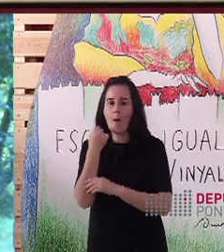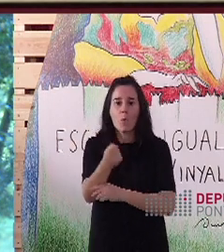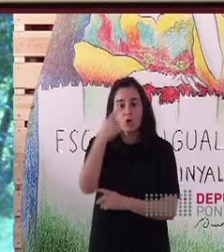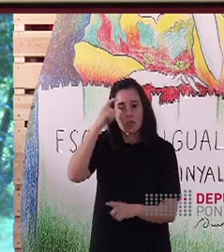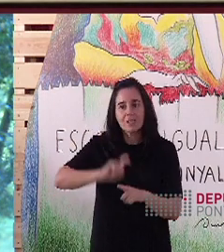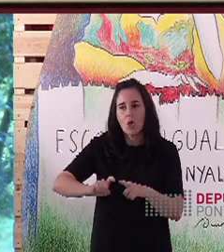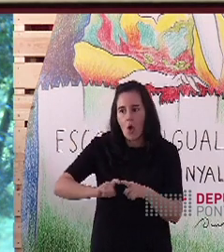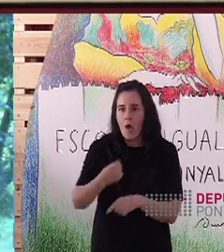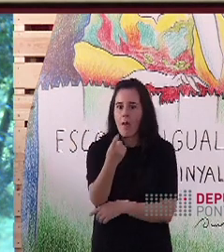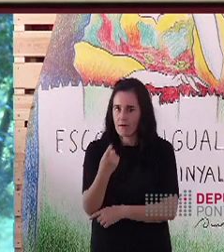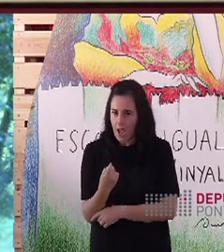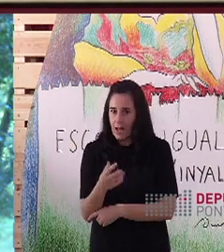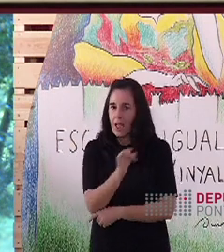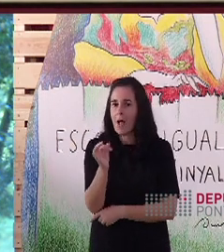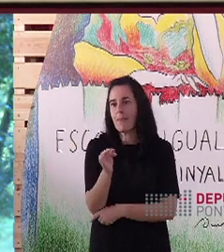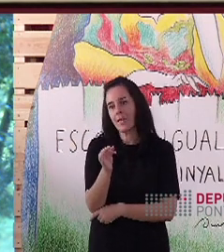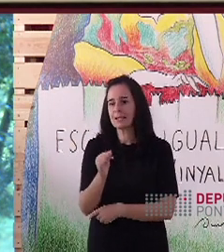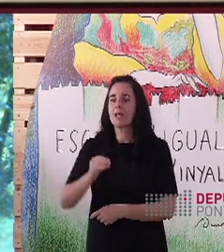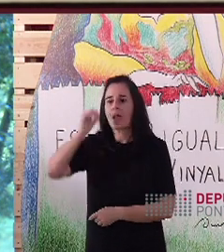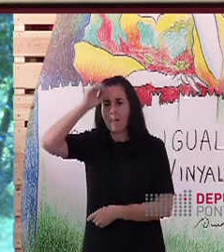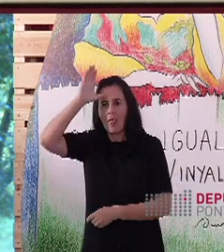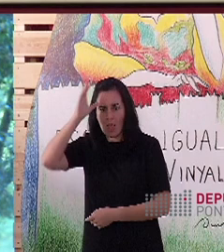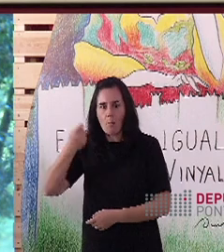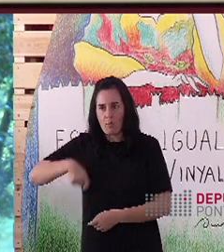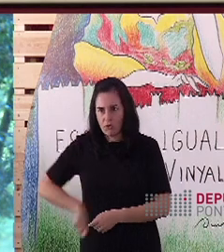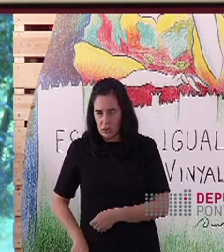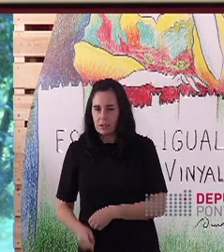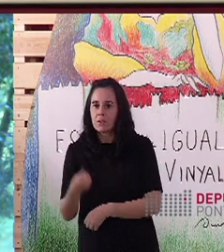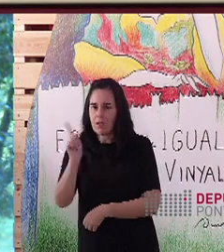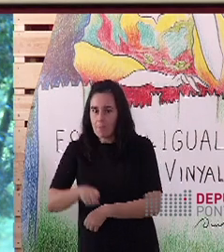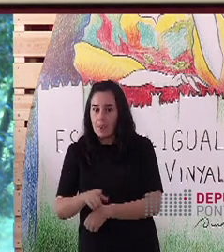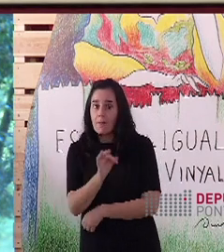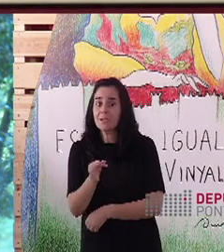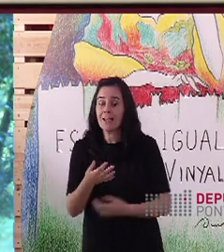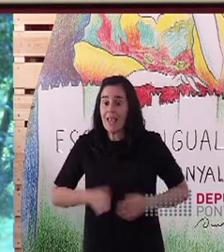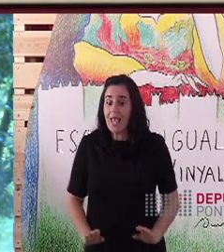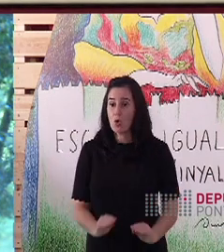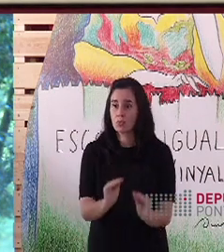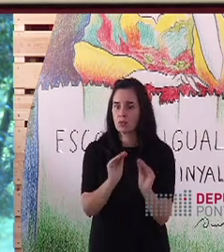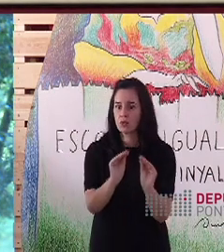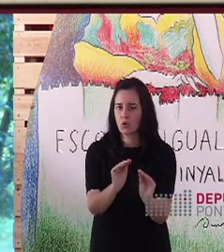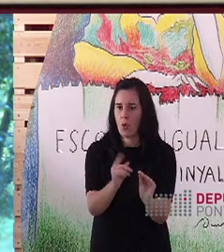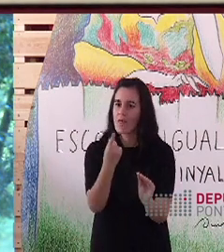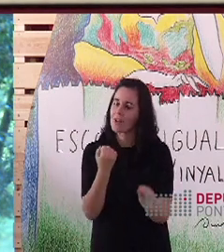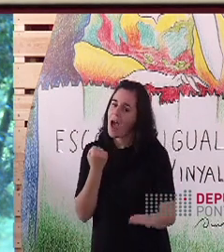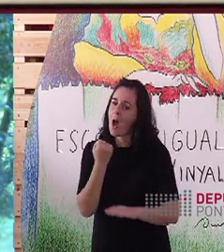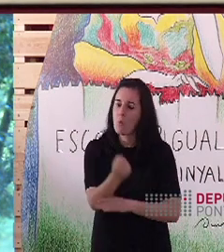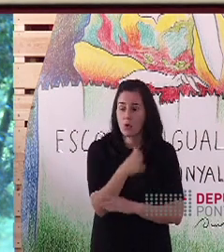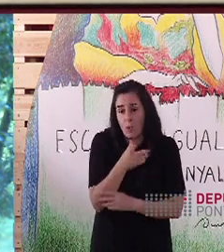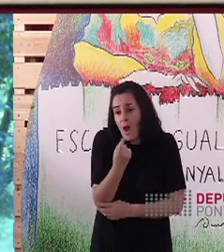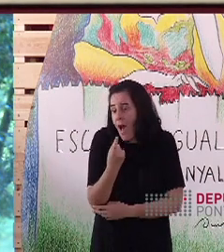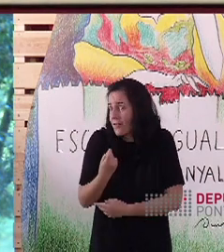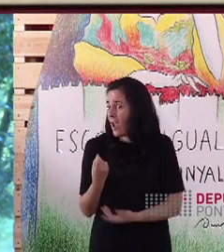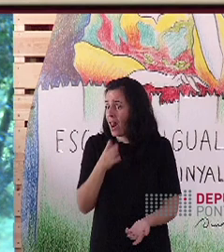Queremos cualificación profesional. Queremos que sus hijos e hijas tengan un apoyo porque lo necesitan, porque